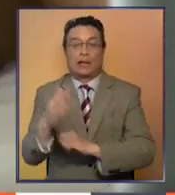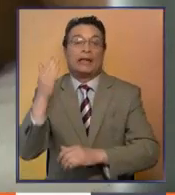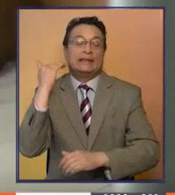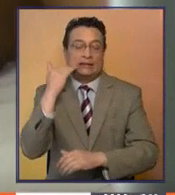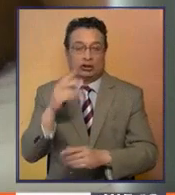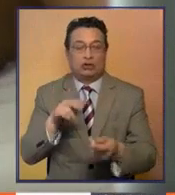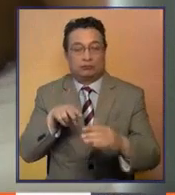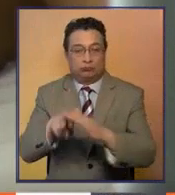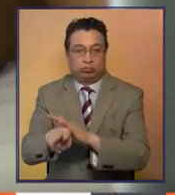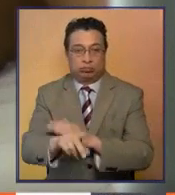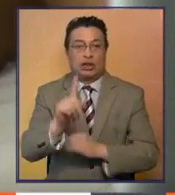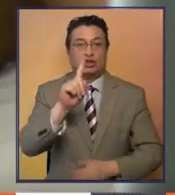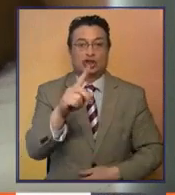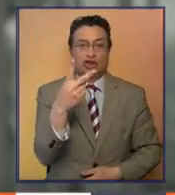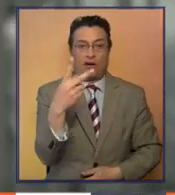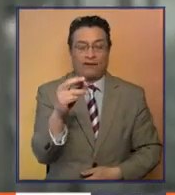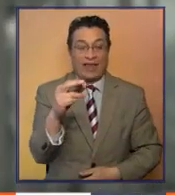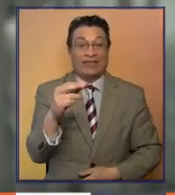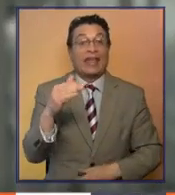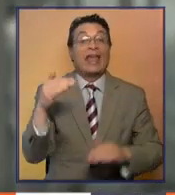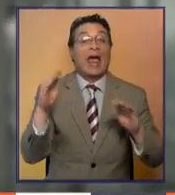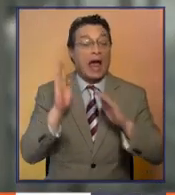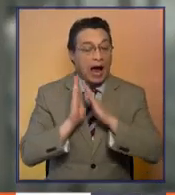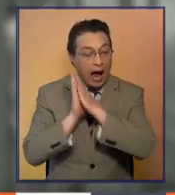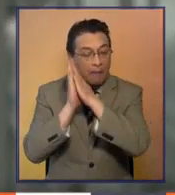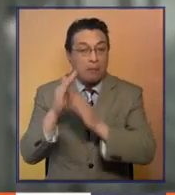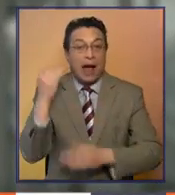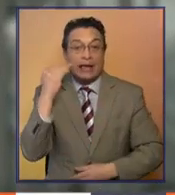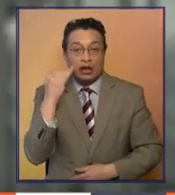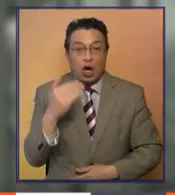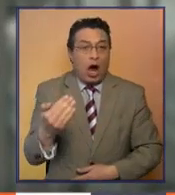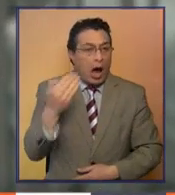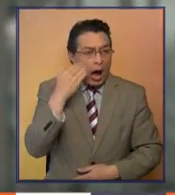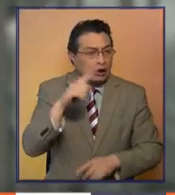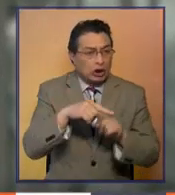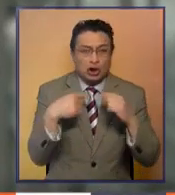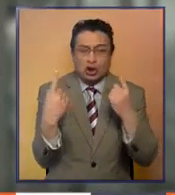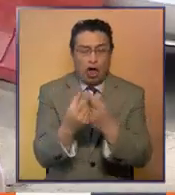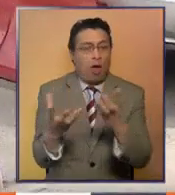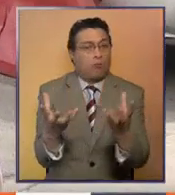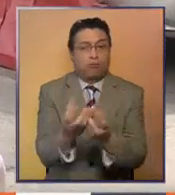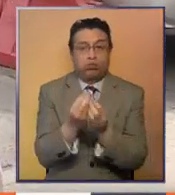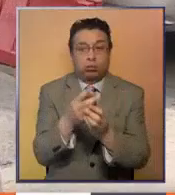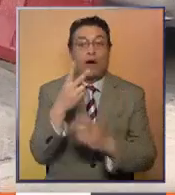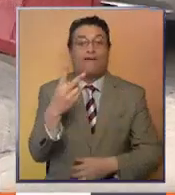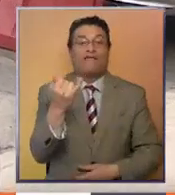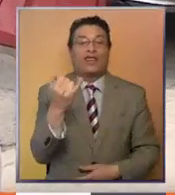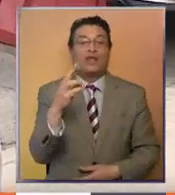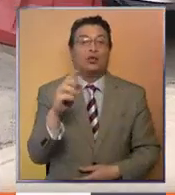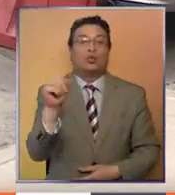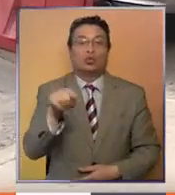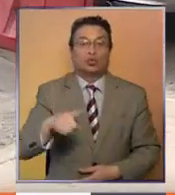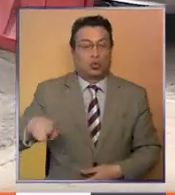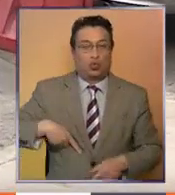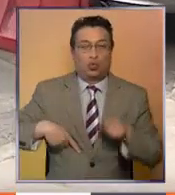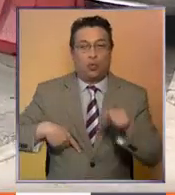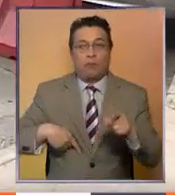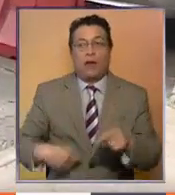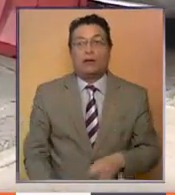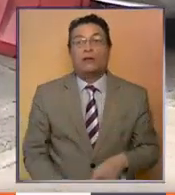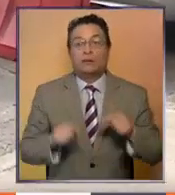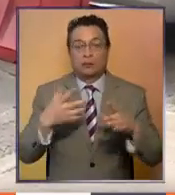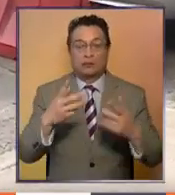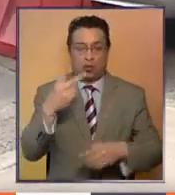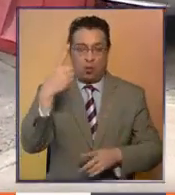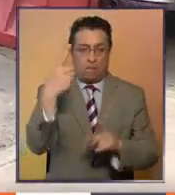total, 120 camas pediátricas, casi todas ocupadas a causa del virus sincicial. Tiene una bronquitis desde hace aproximadamente un